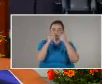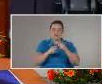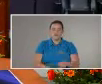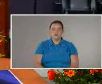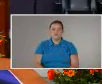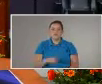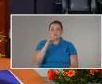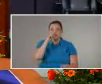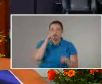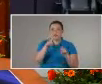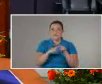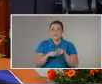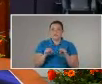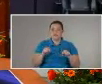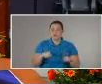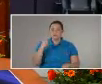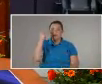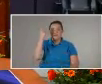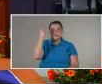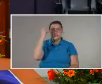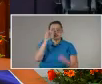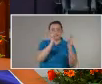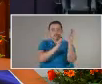También podríamos entender que Jesús sabía,